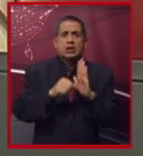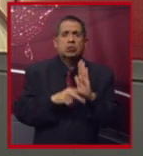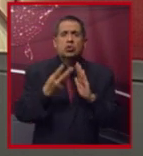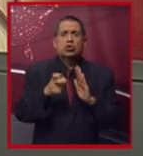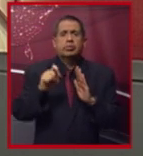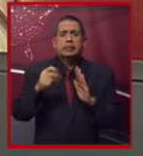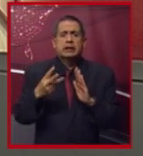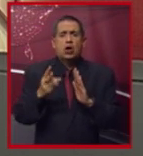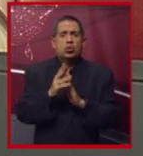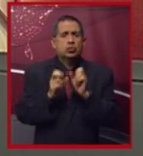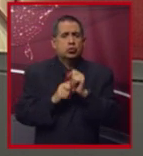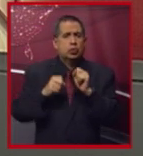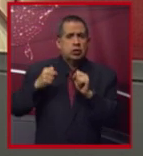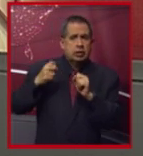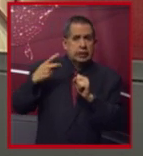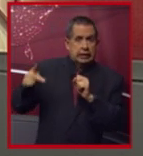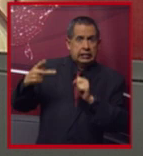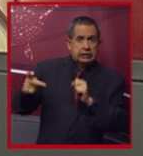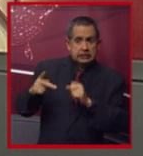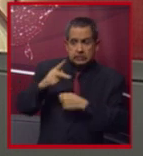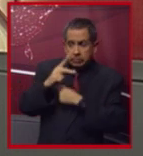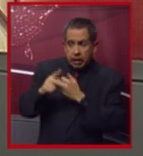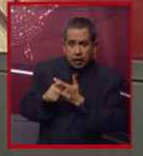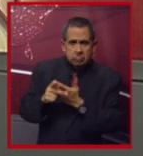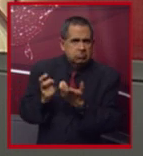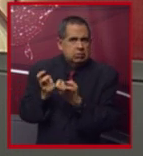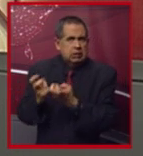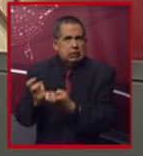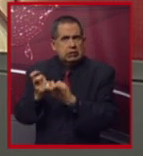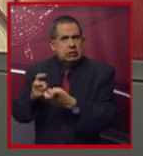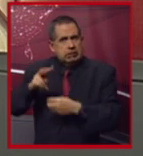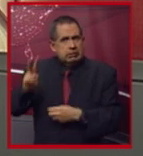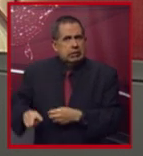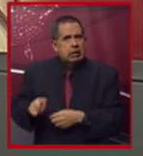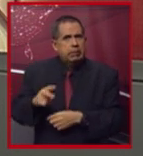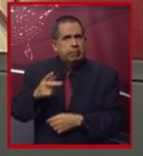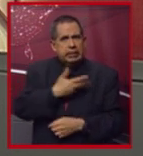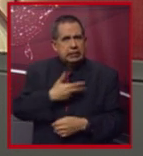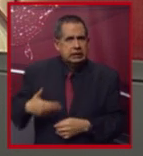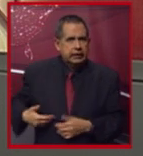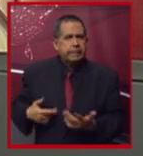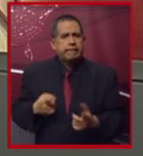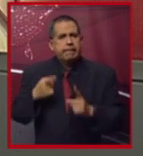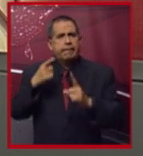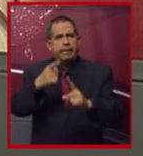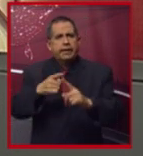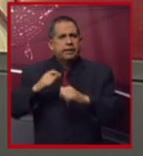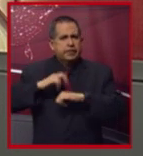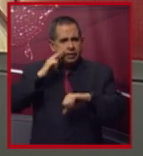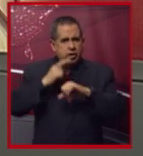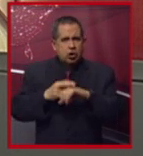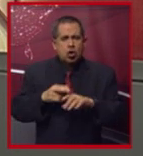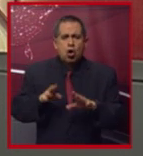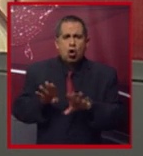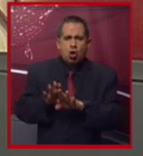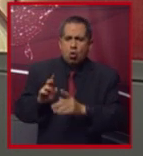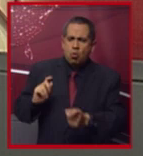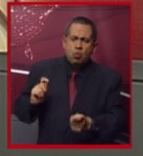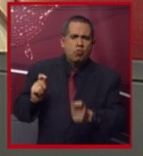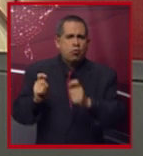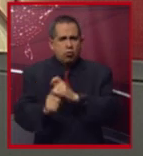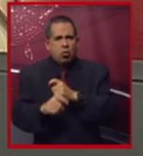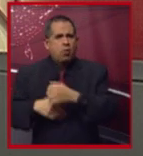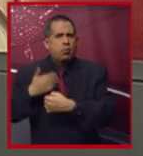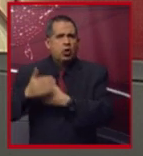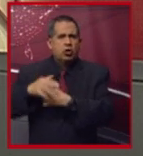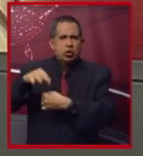artículo 233 de la Constitución de aquel país. El objetivo encabezar un gobierno de transición y convocar